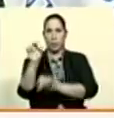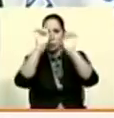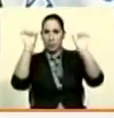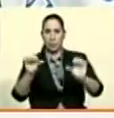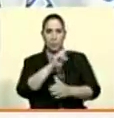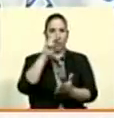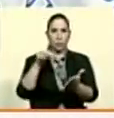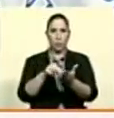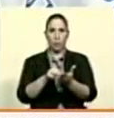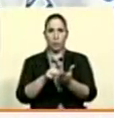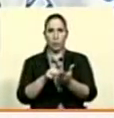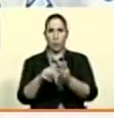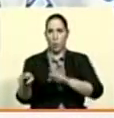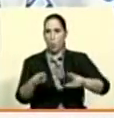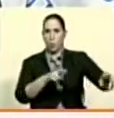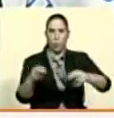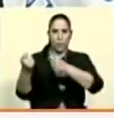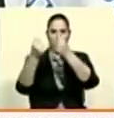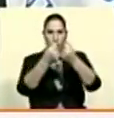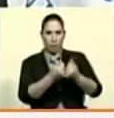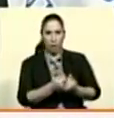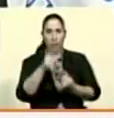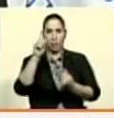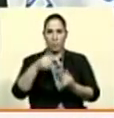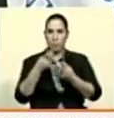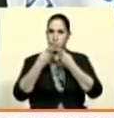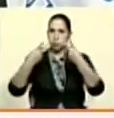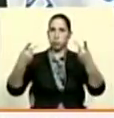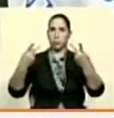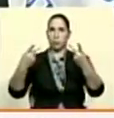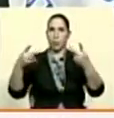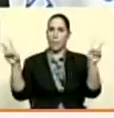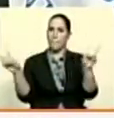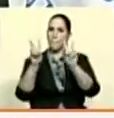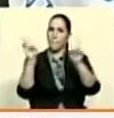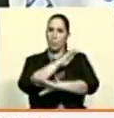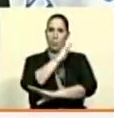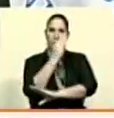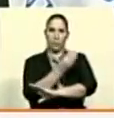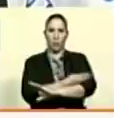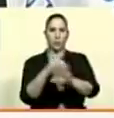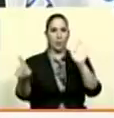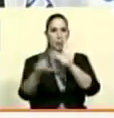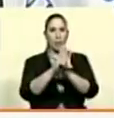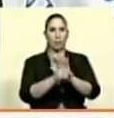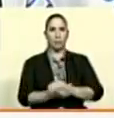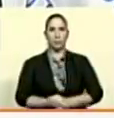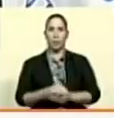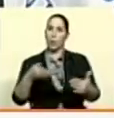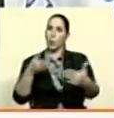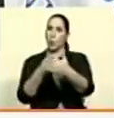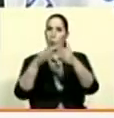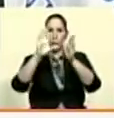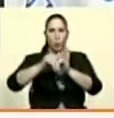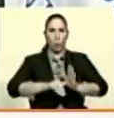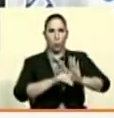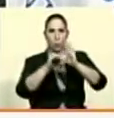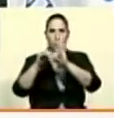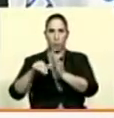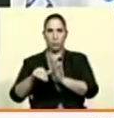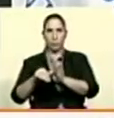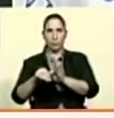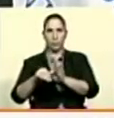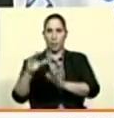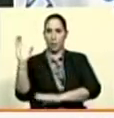Nacional de Control Fiscal y del decreto con rango, valor y fuerza de ley contra la corrupción,